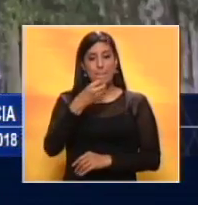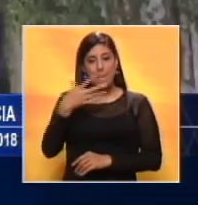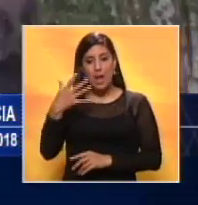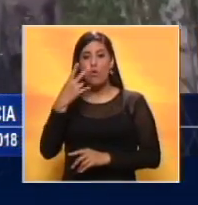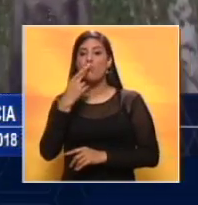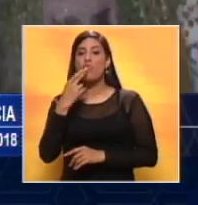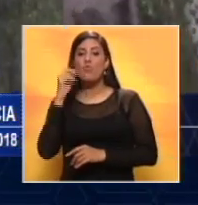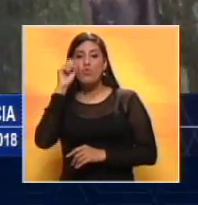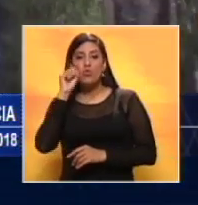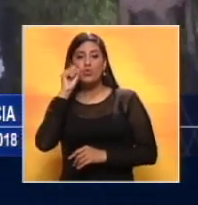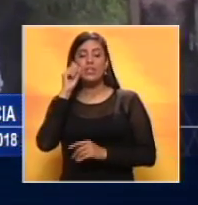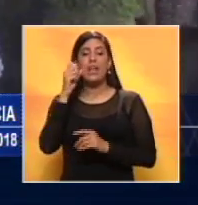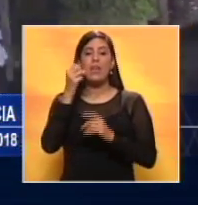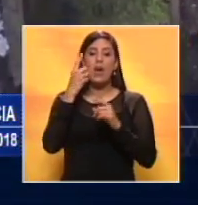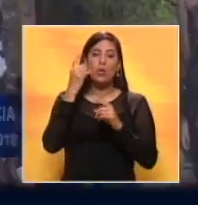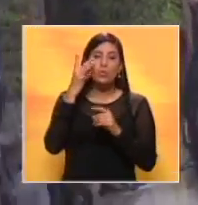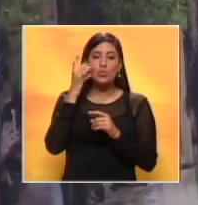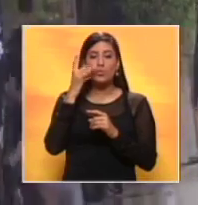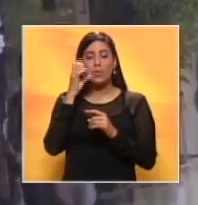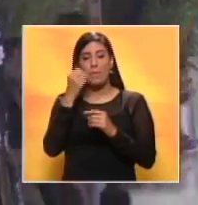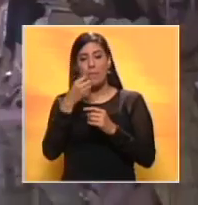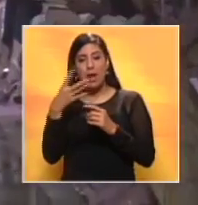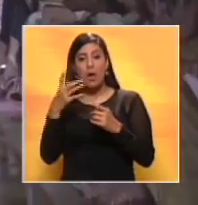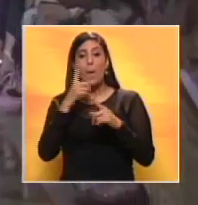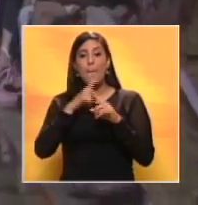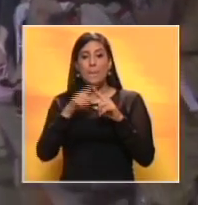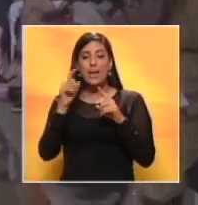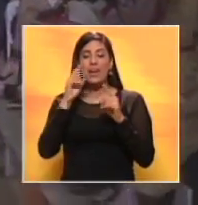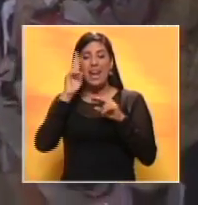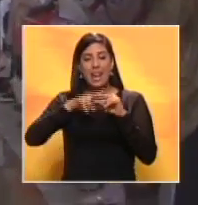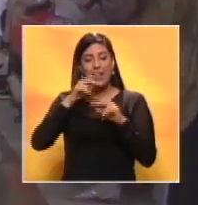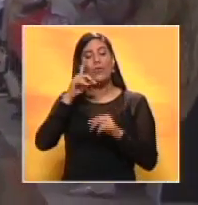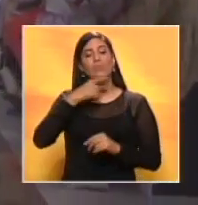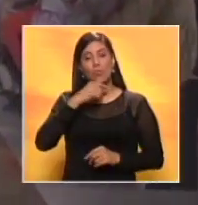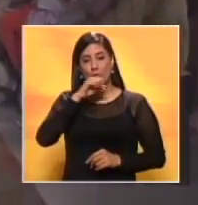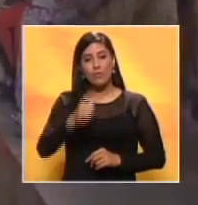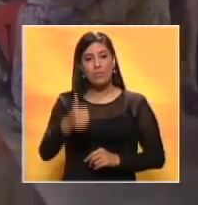blancos, rosas, malvas y azules, sin descuidar el eterno negro.